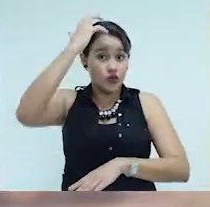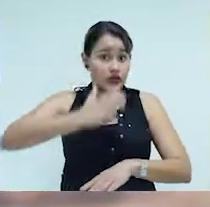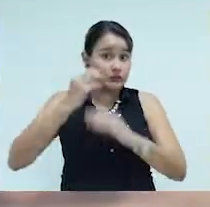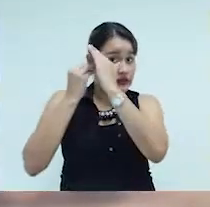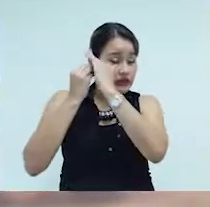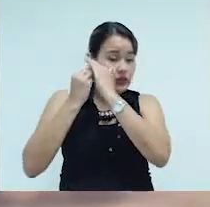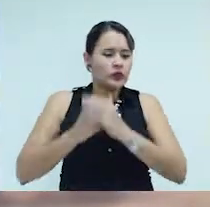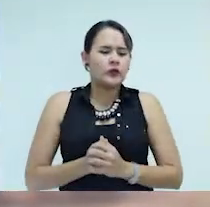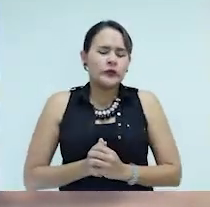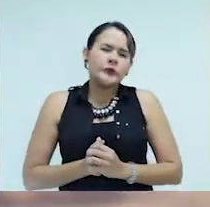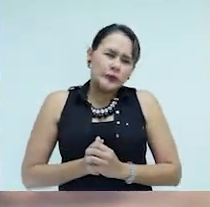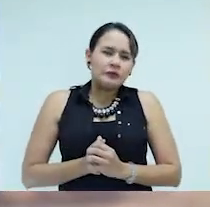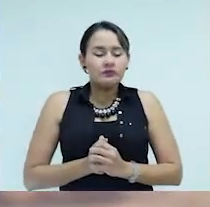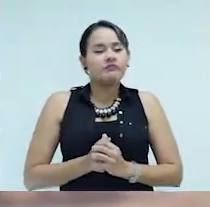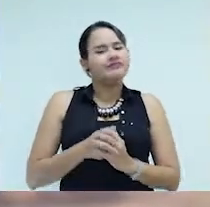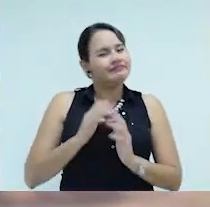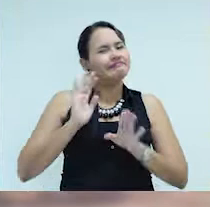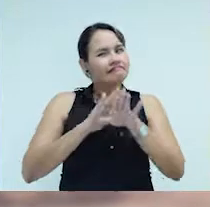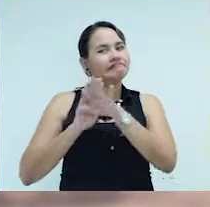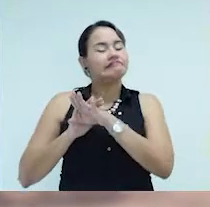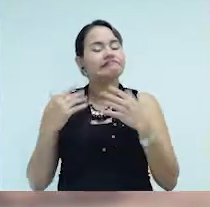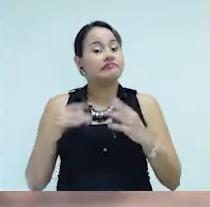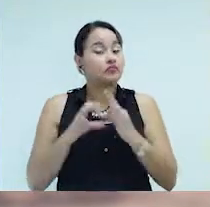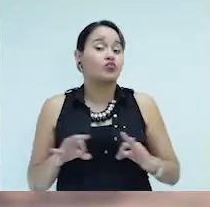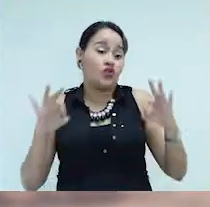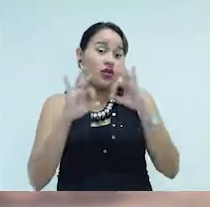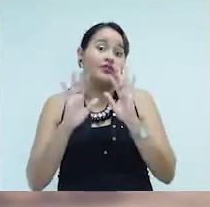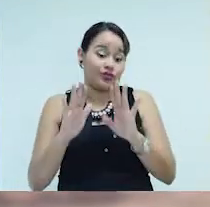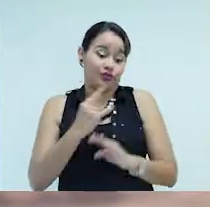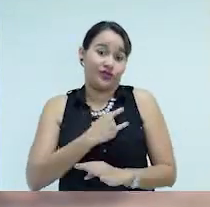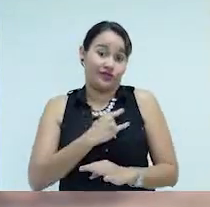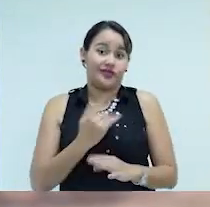Las pruebas Saber Pro para las universidades